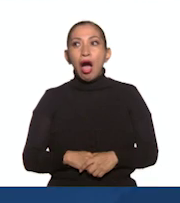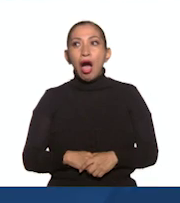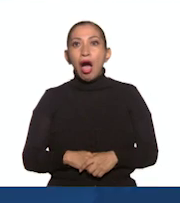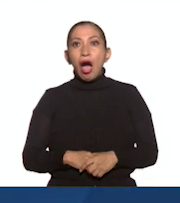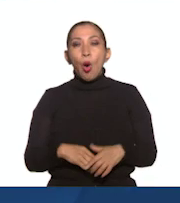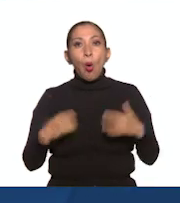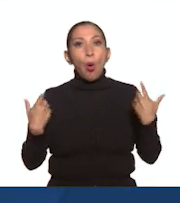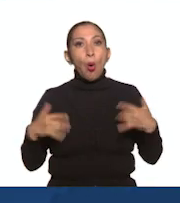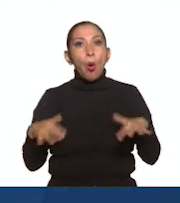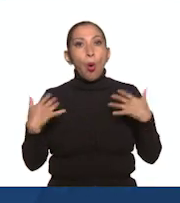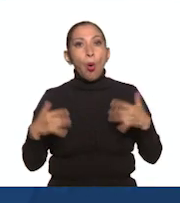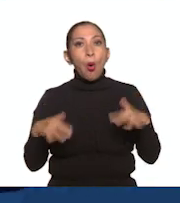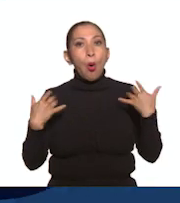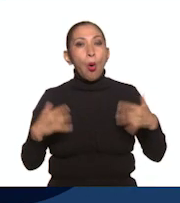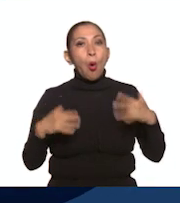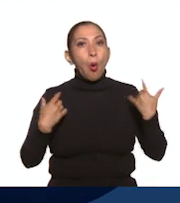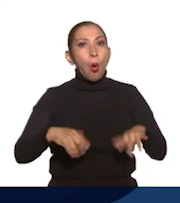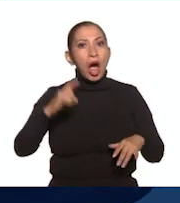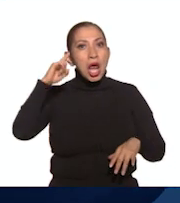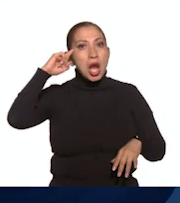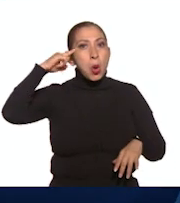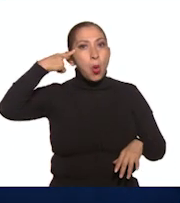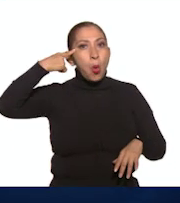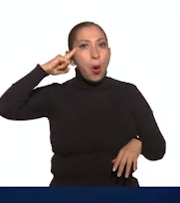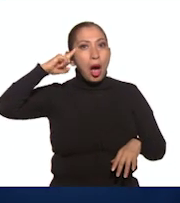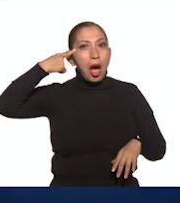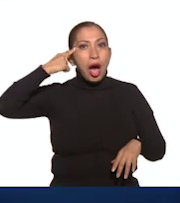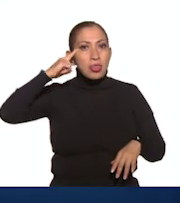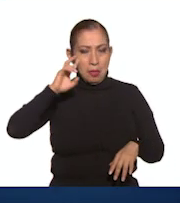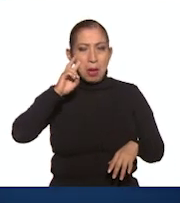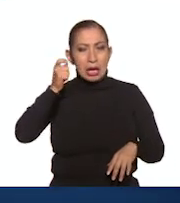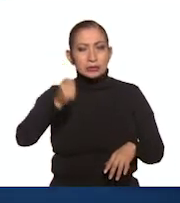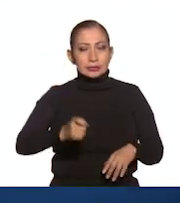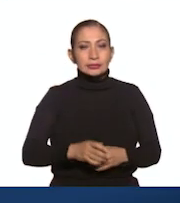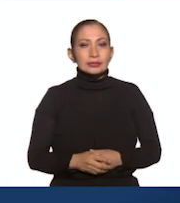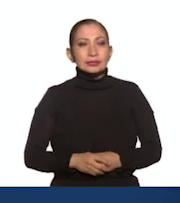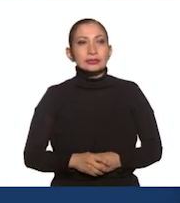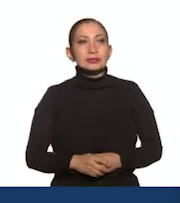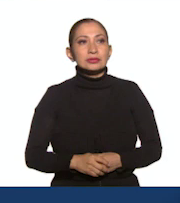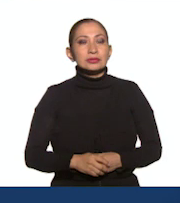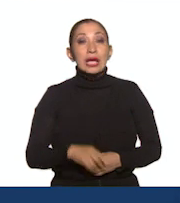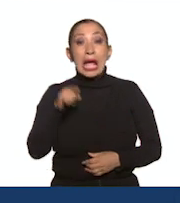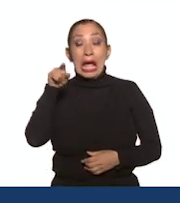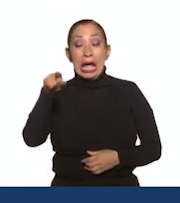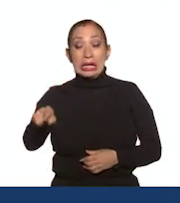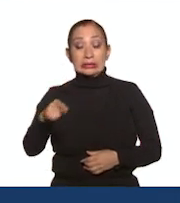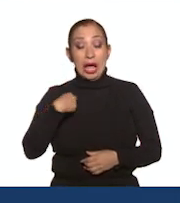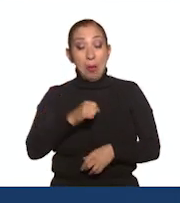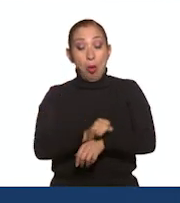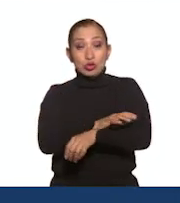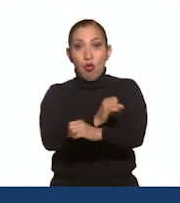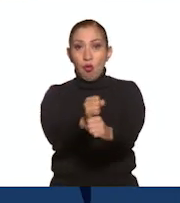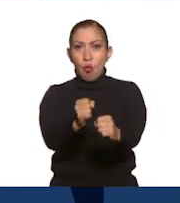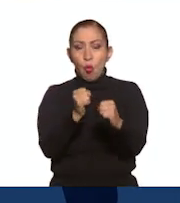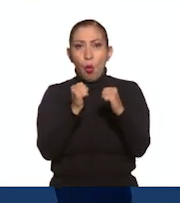¡Uy! ¡Oh! ¡Me salió enojo! Veremos qué nos dice. Es una emoción muy intensa que sentimos cuando